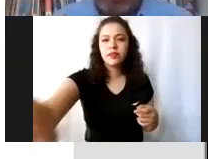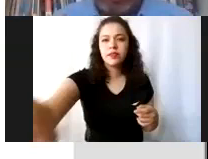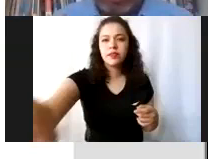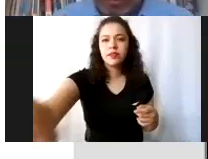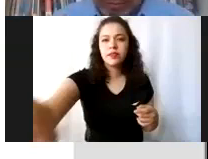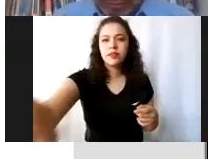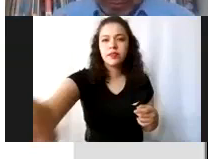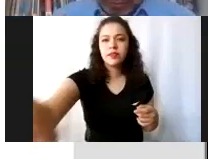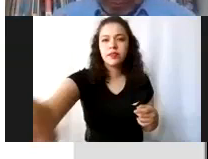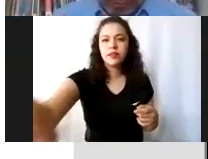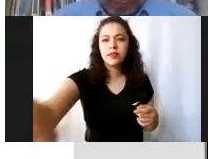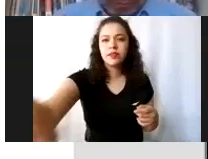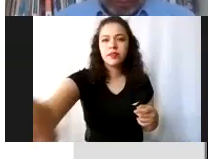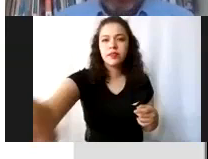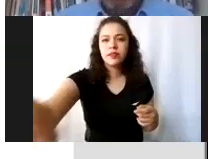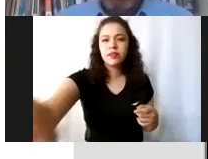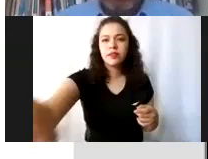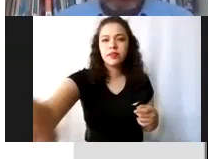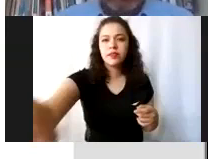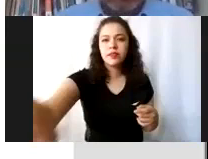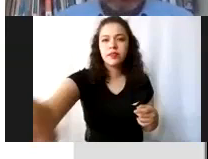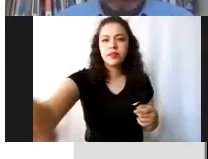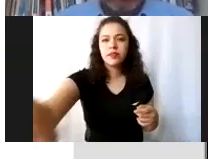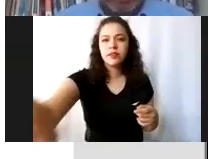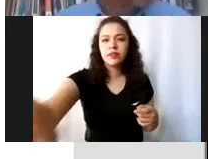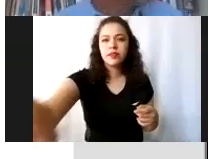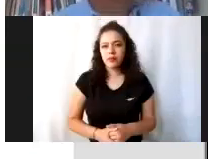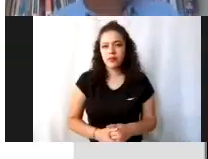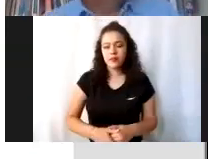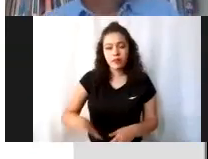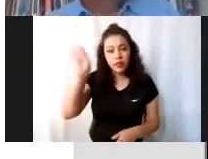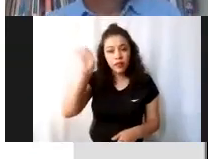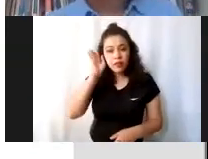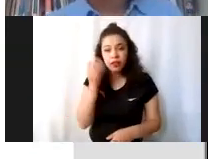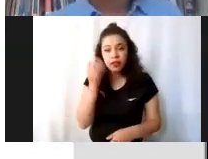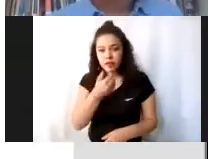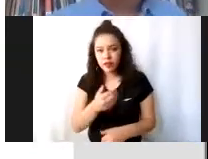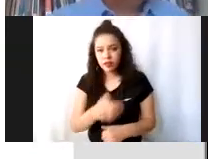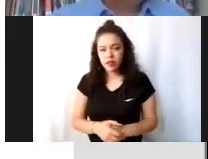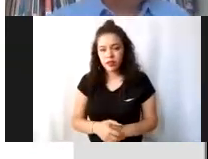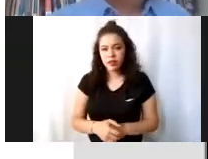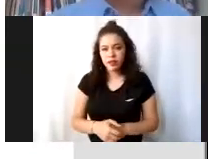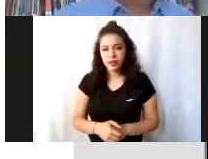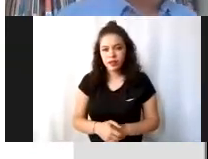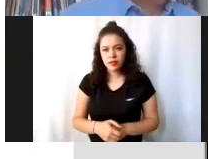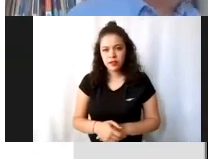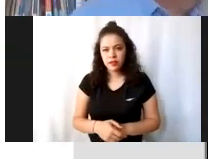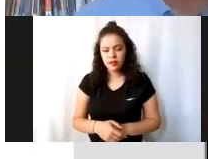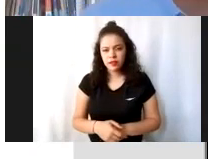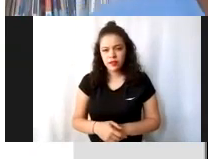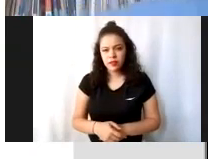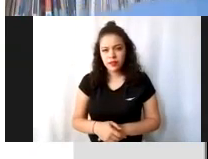audífonos? En este momento. Yo sí la escucho. ¿Me escuchan muy bien? Sí. De todas maneras...